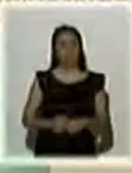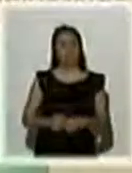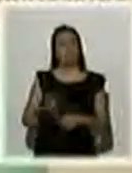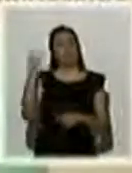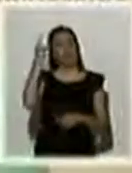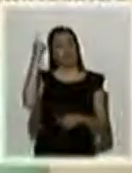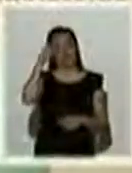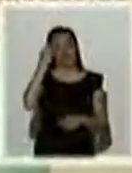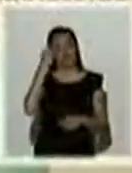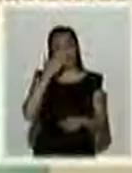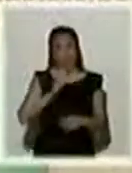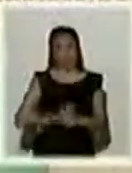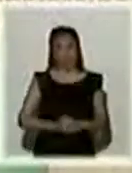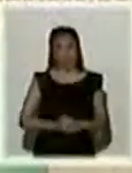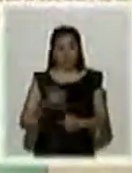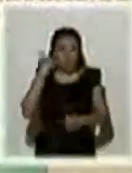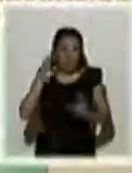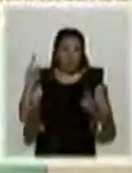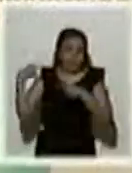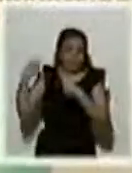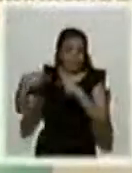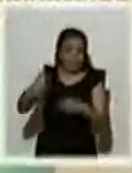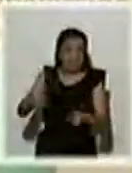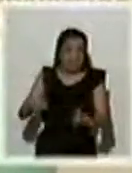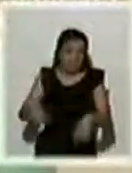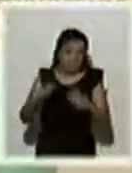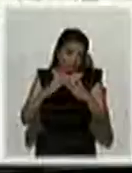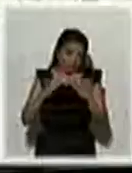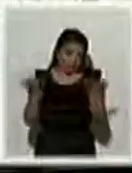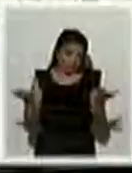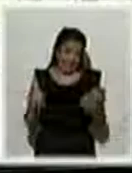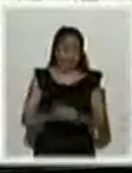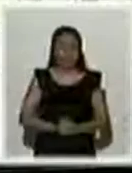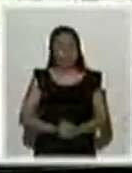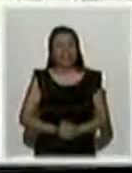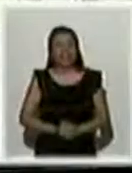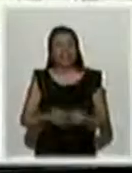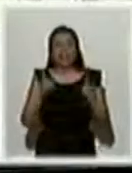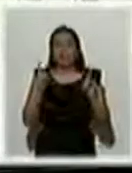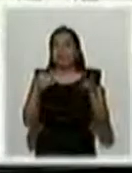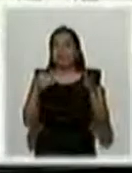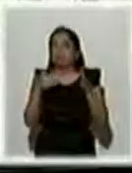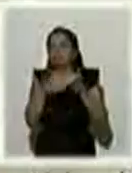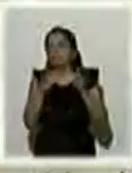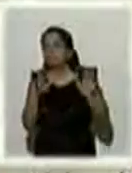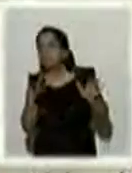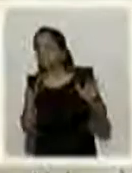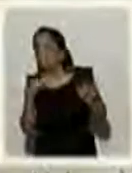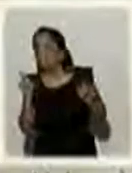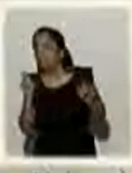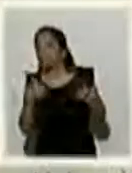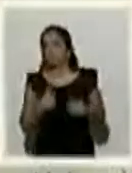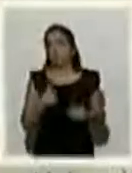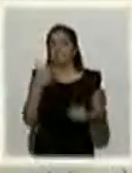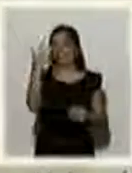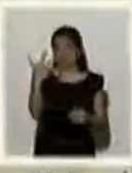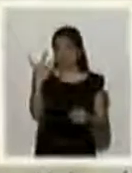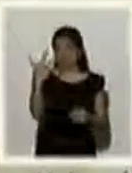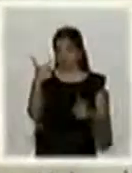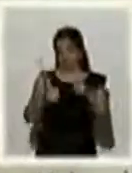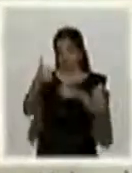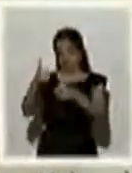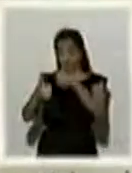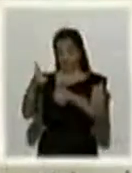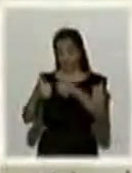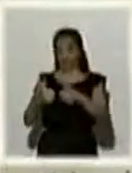en algo que es tradición para la Casa de Trejo. Nos habían quedado pendientes 3 candidatos de exponer lo que será el primero de los 2 temas